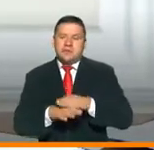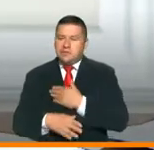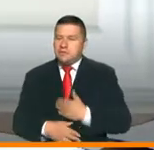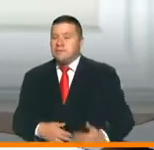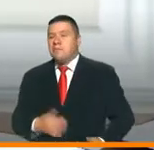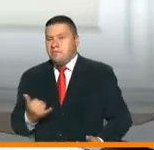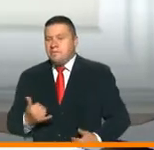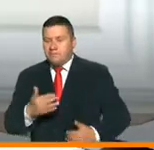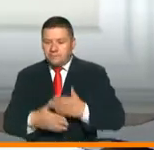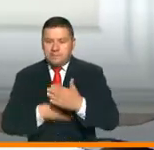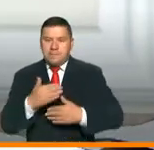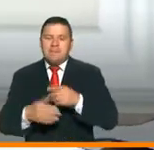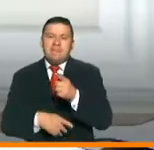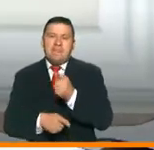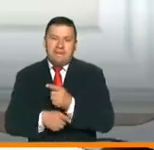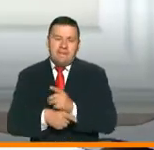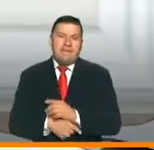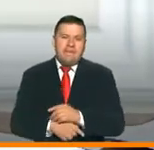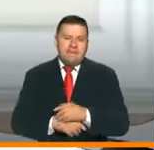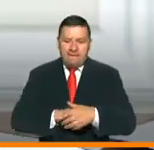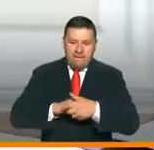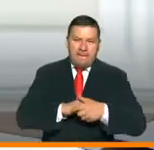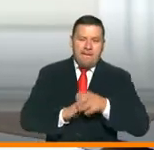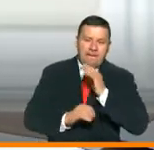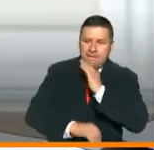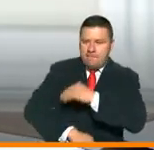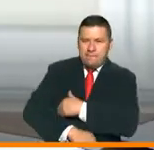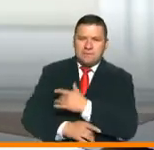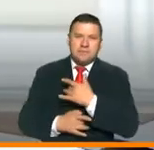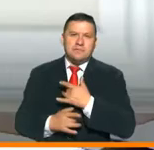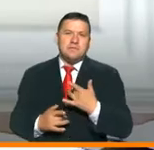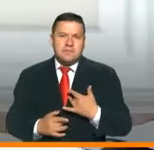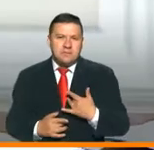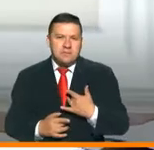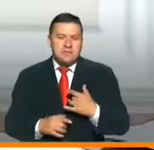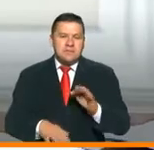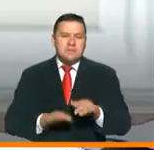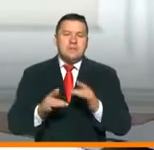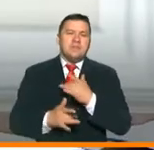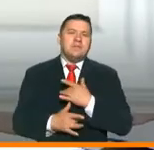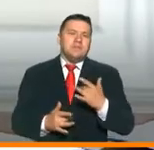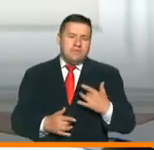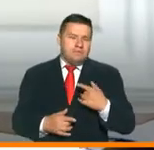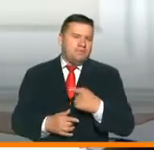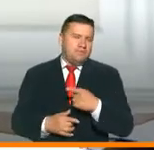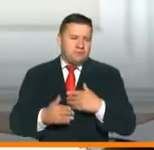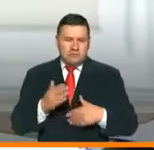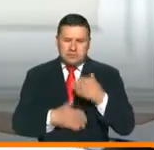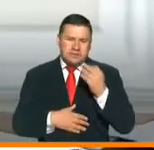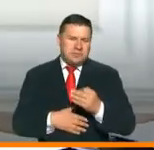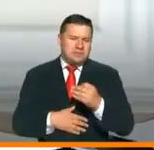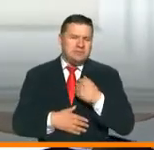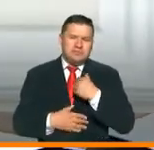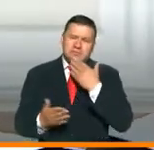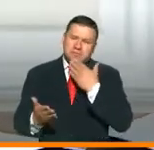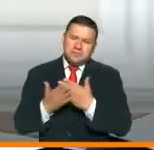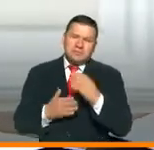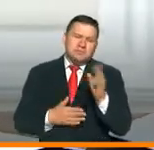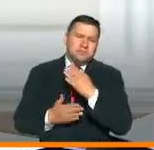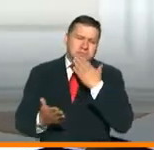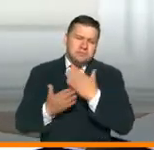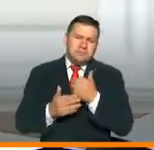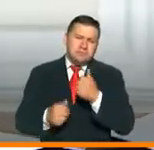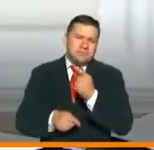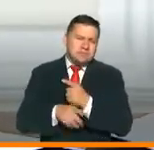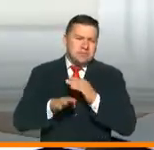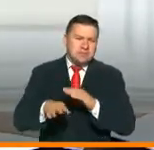Así que así vamos avanzando de la mano con el Ministerio de Salud, con las Secretarías de Salud y desde aquí siempre un agradecimiento muy